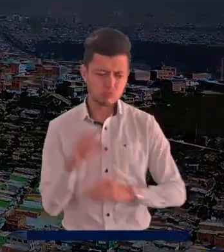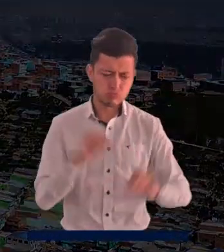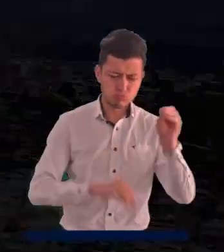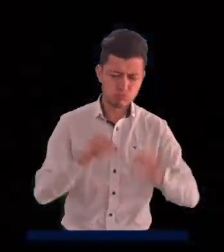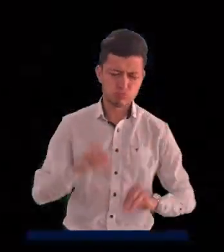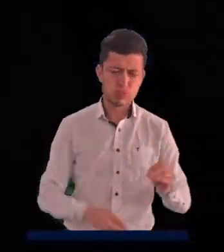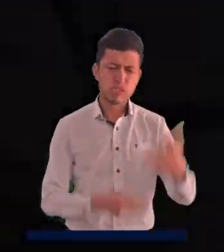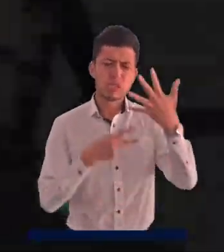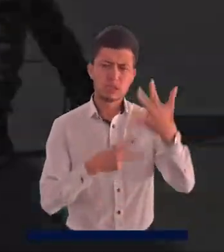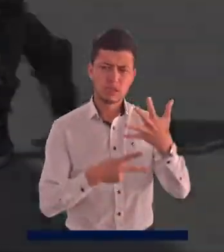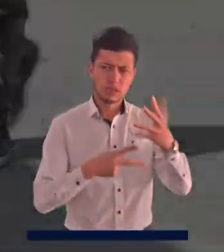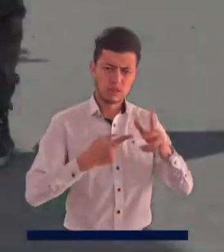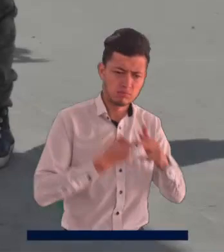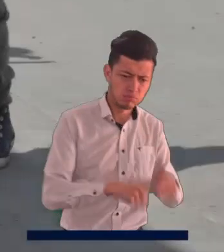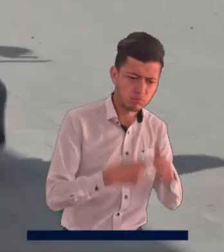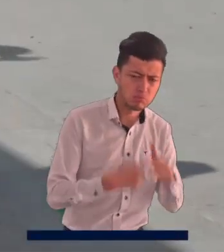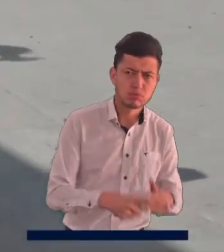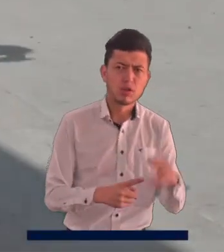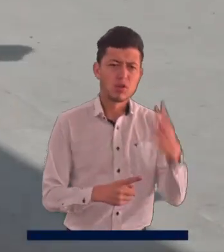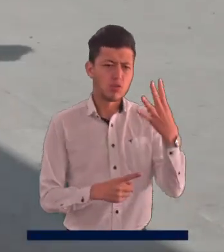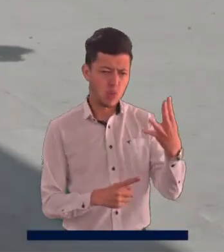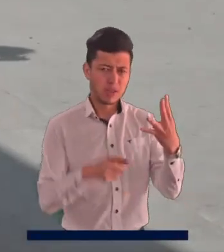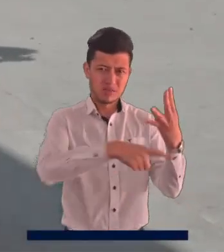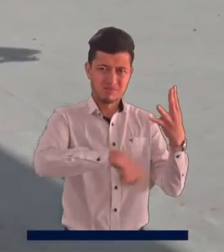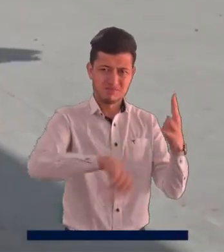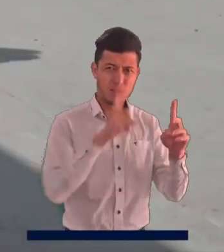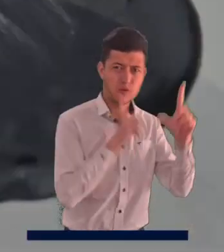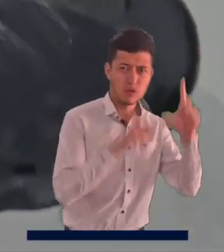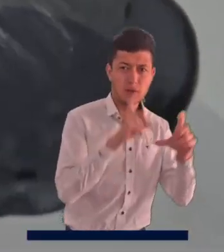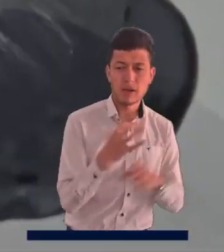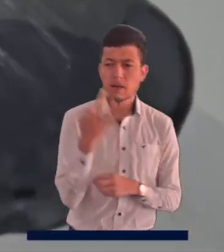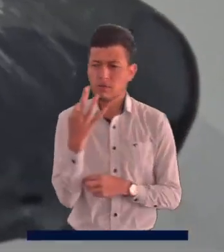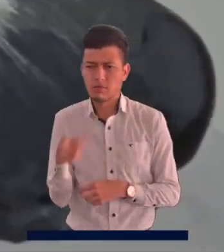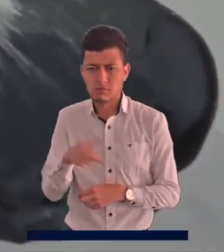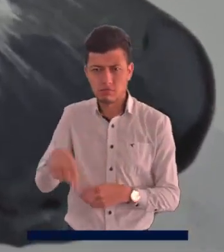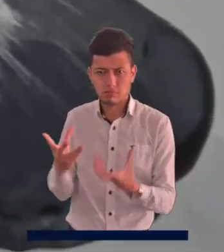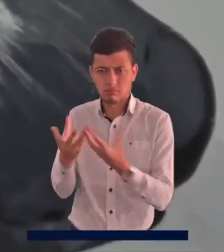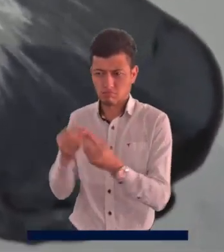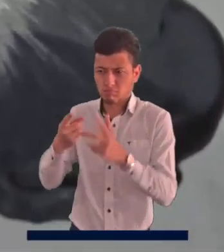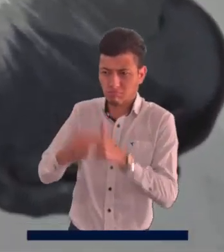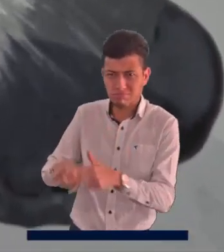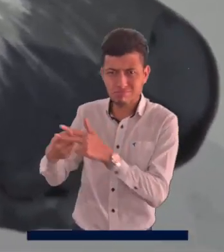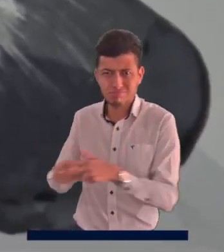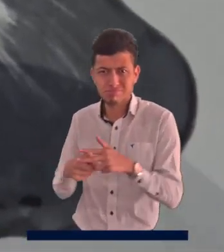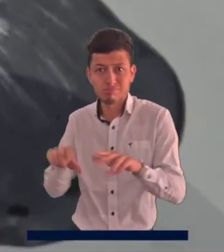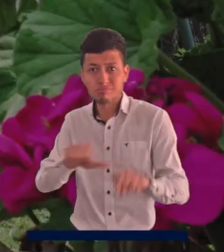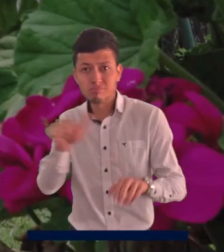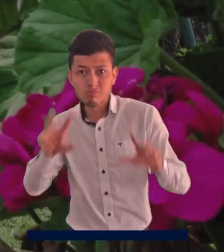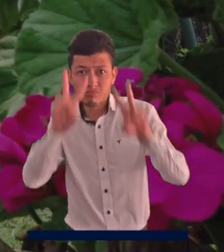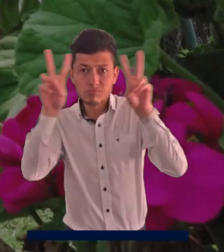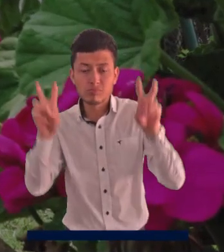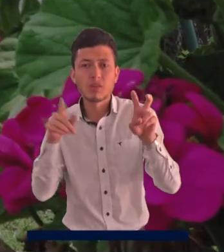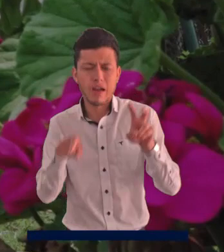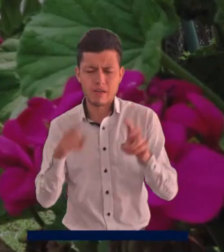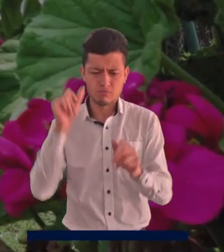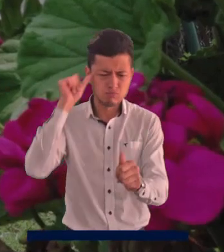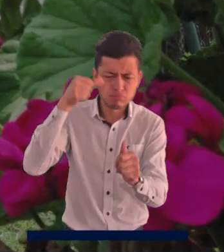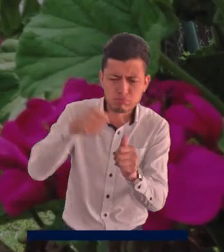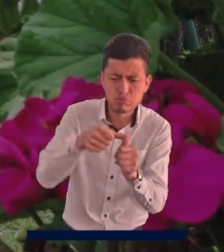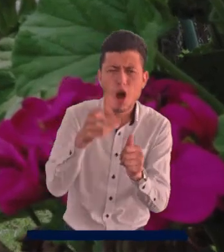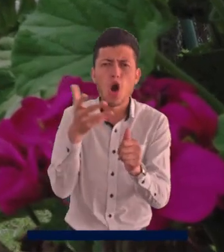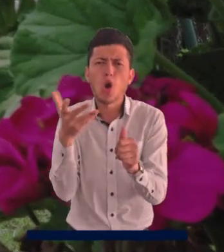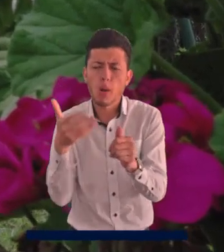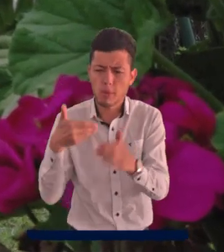construir una serie de siete talleres, cuatro de fotografía y tres de muralismo sobre la importancia de la memoria y cómo podríamos